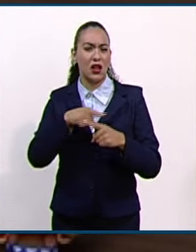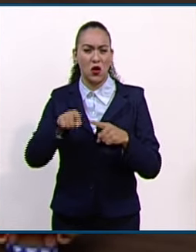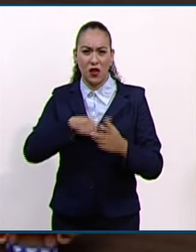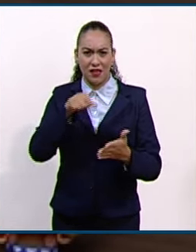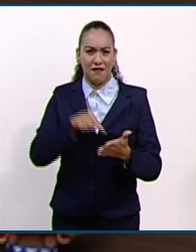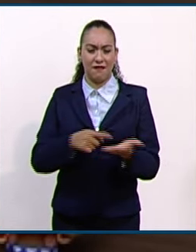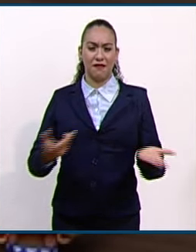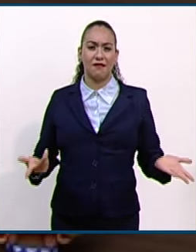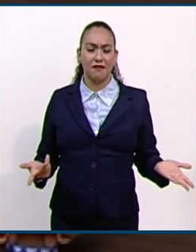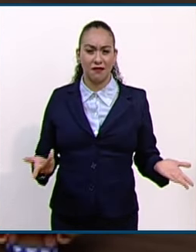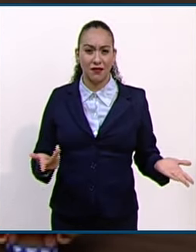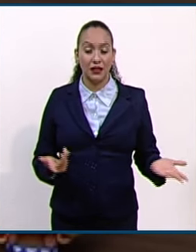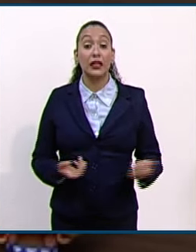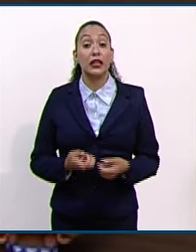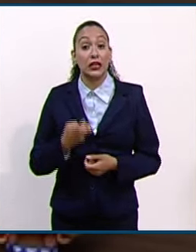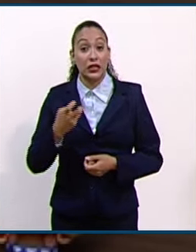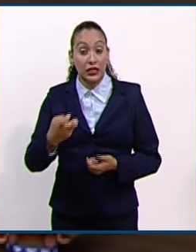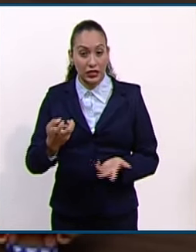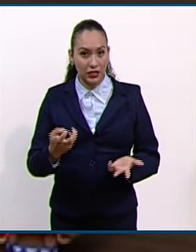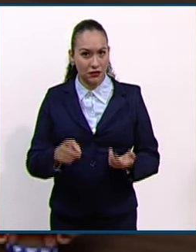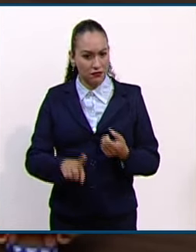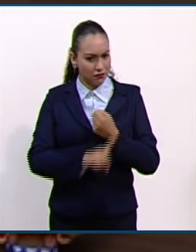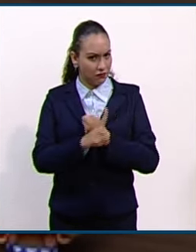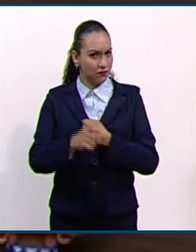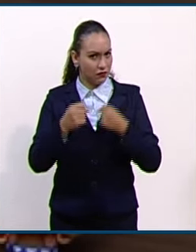elecciones, puede ser por demás peligroso.